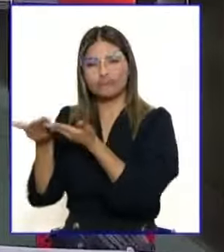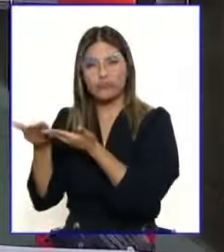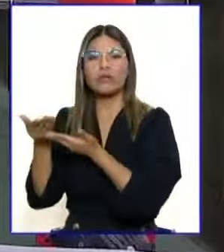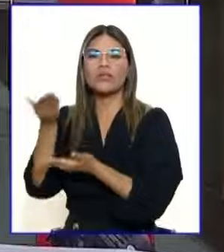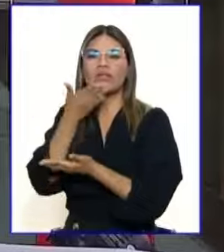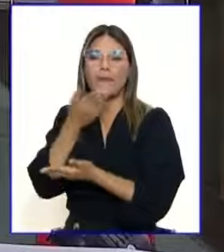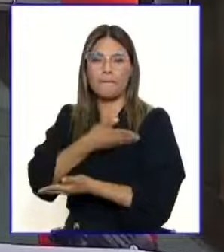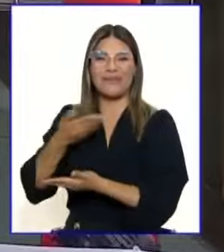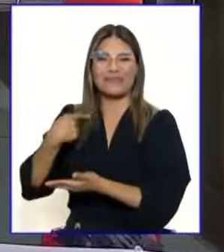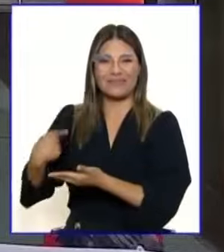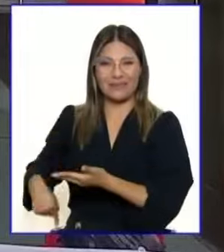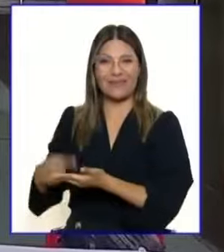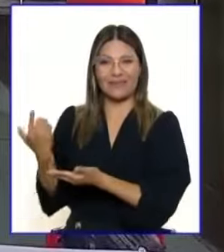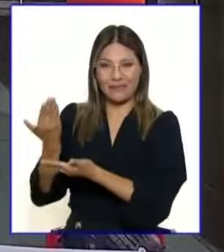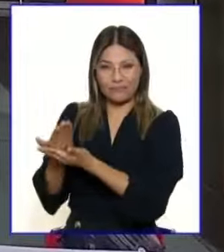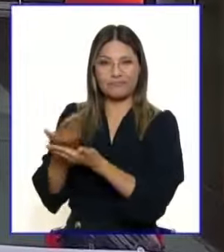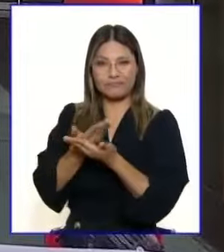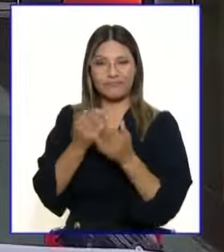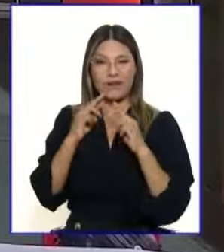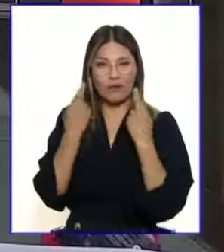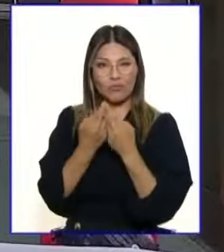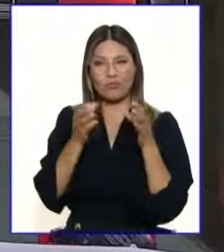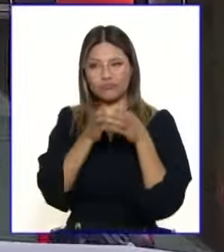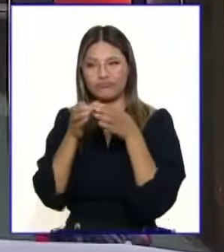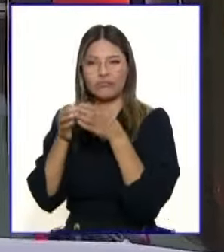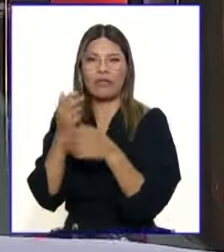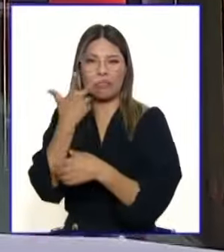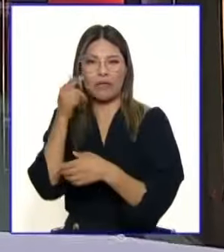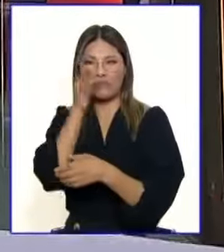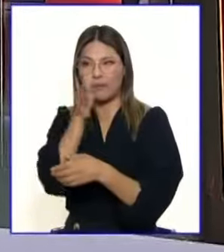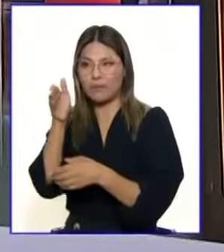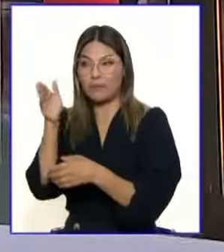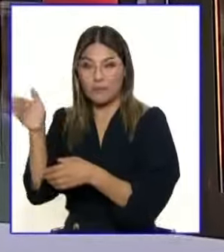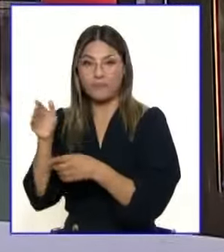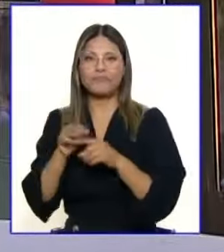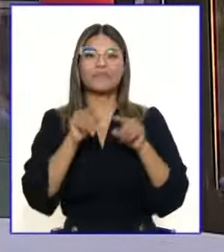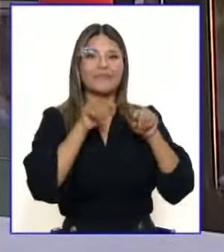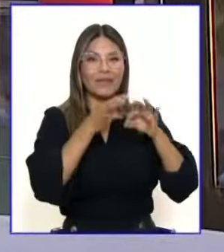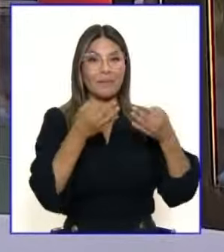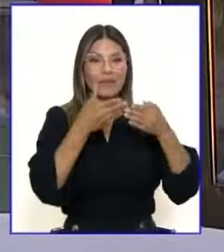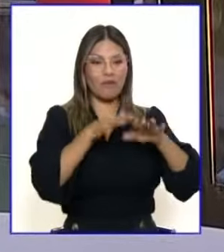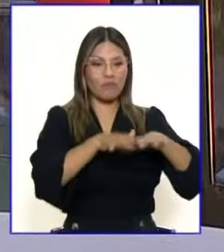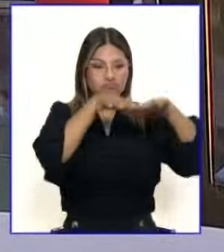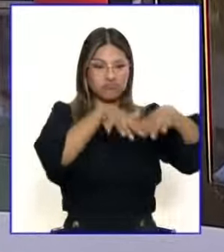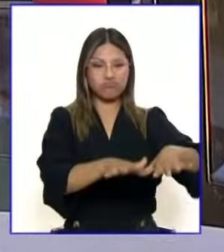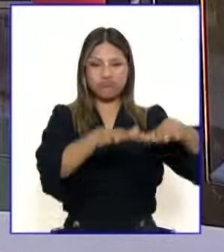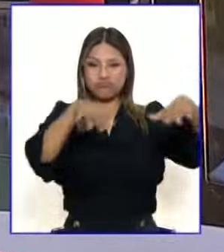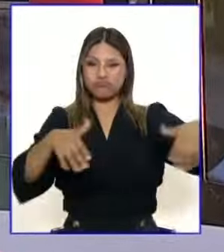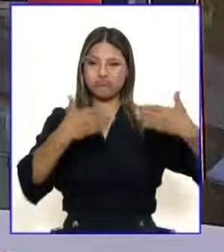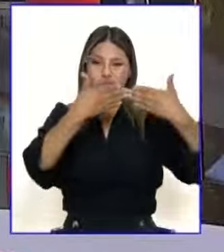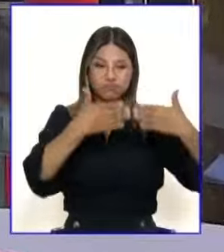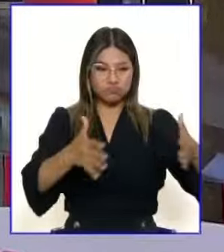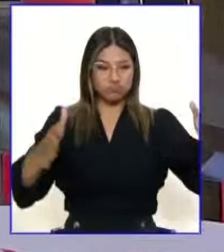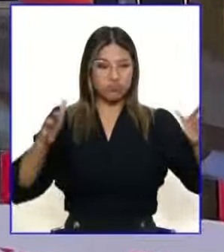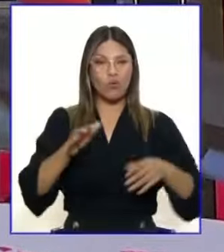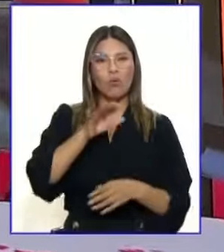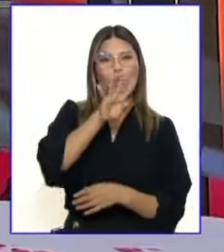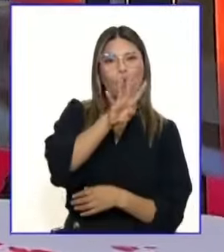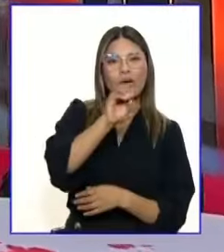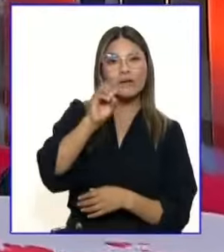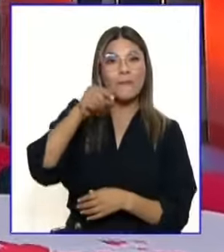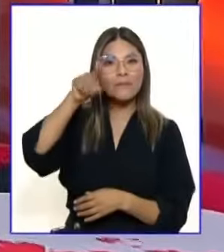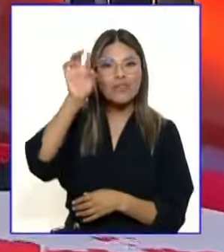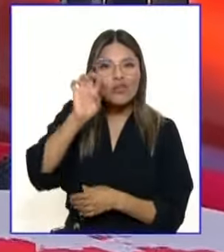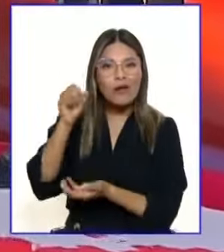dar la inauguración del puerto de Chancay, una inversión de más de 3.400 millones de dólares que implica un